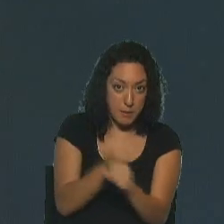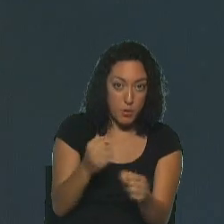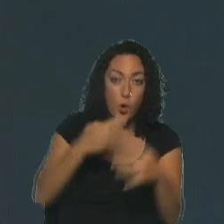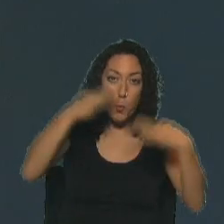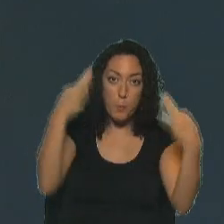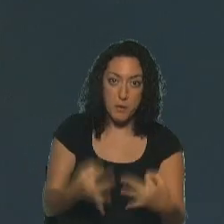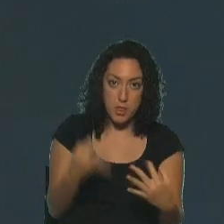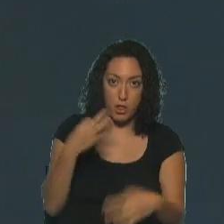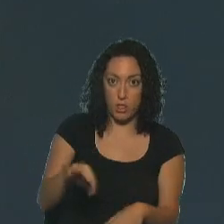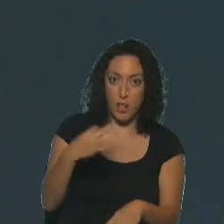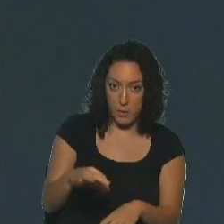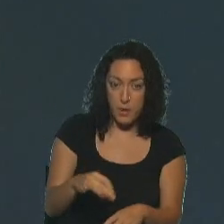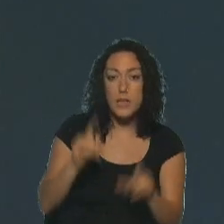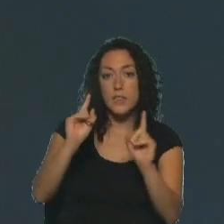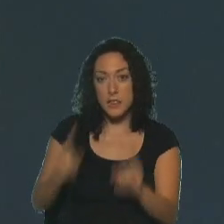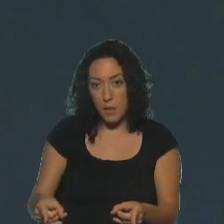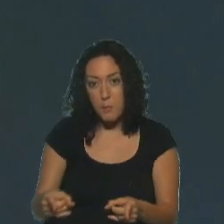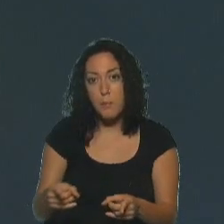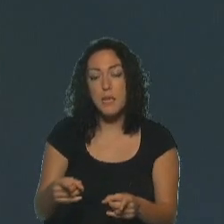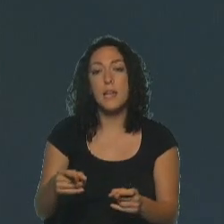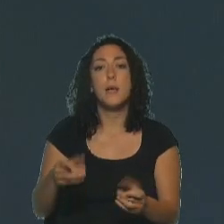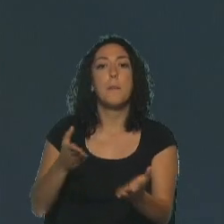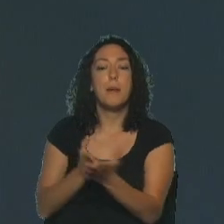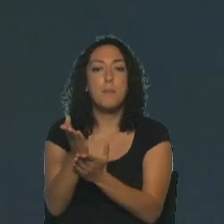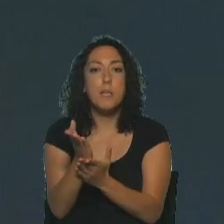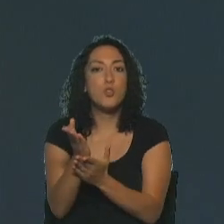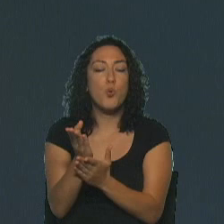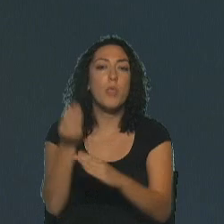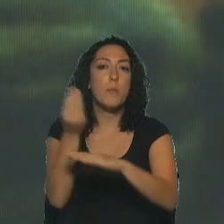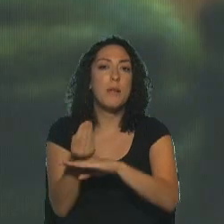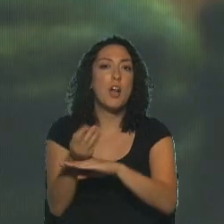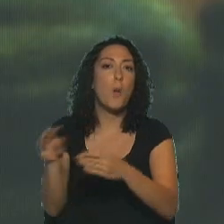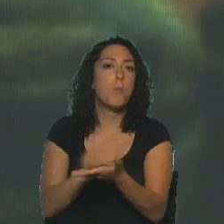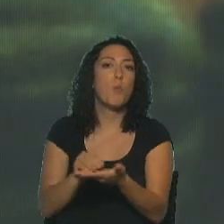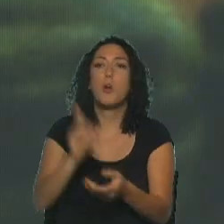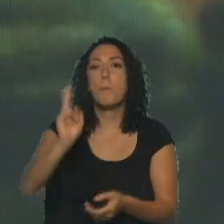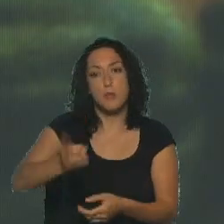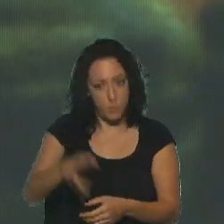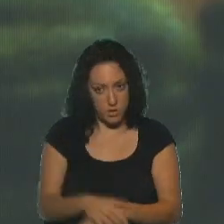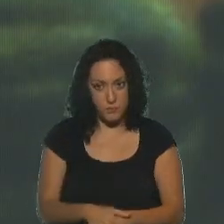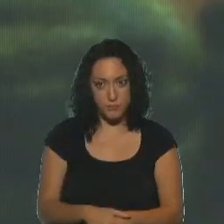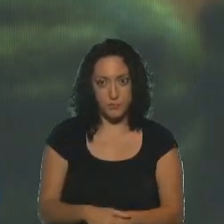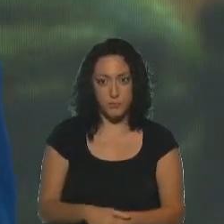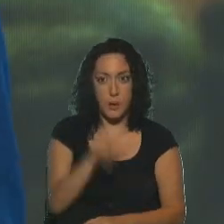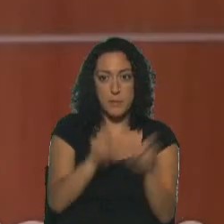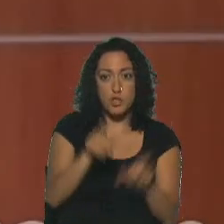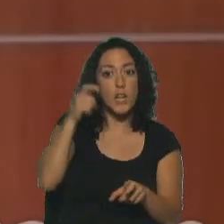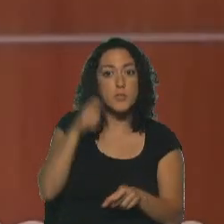cumplimiento efectivo, más la inhabilitación perpetua para ejercer cargos públicos. Vamos a escucharla. Esto dijeron los jueces.